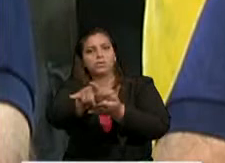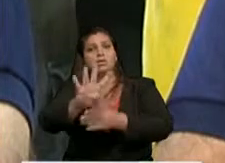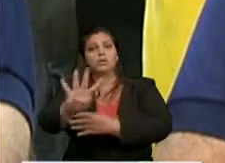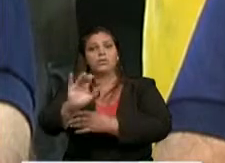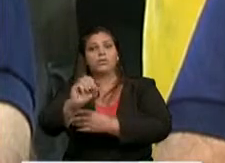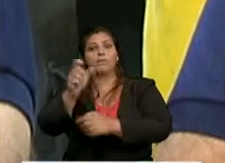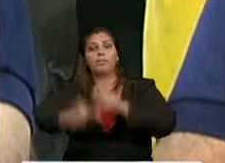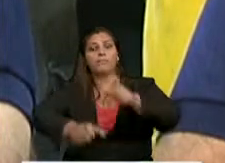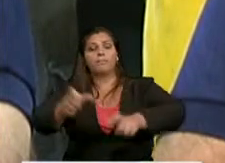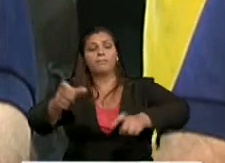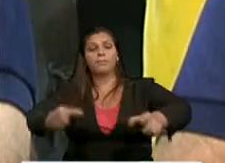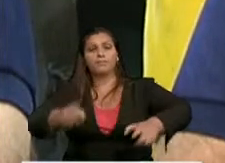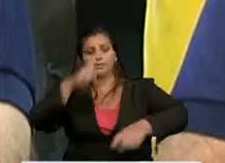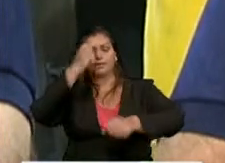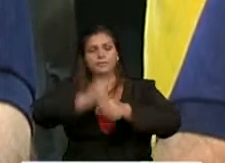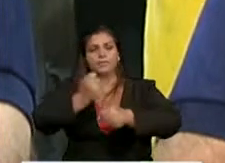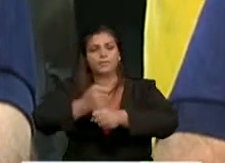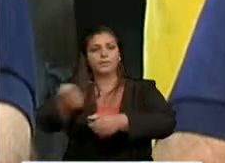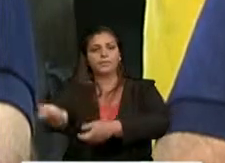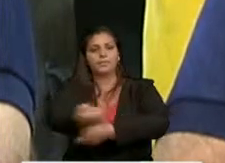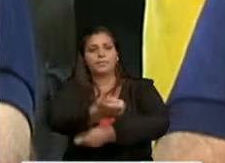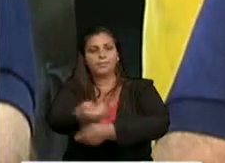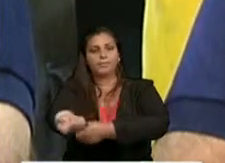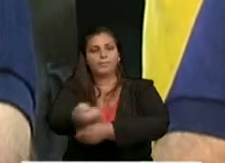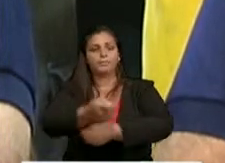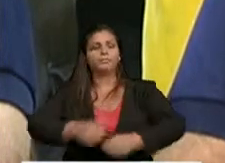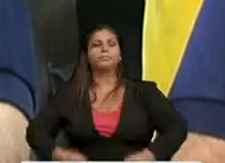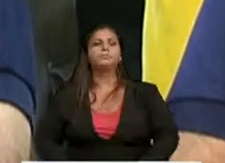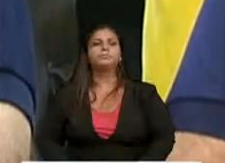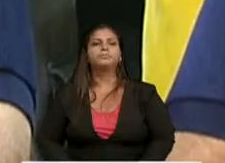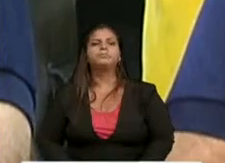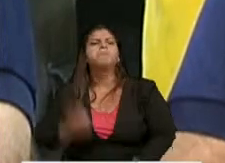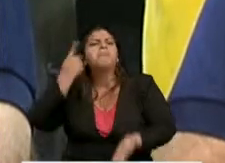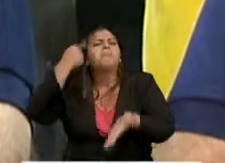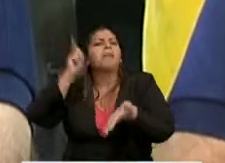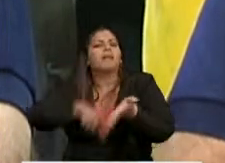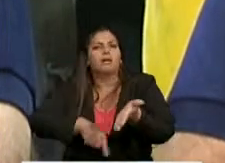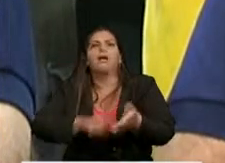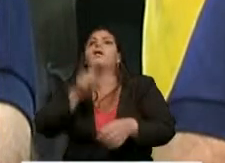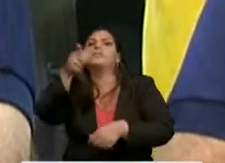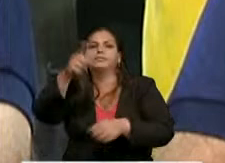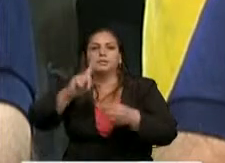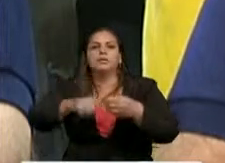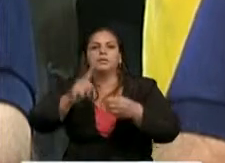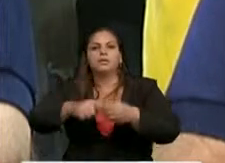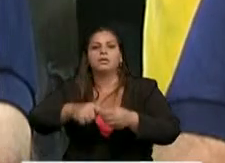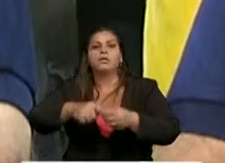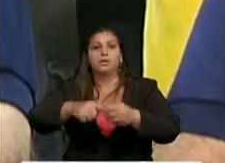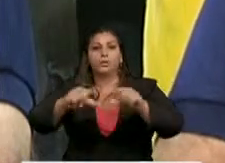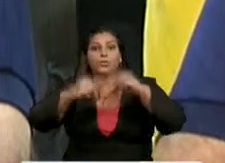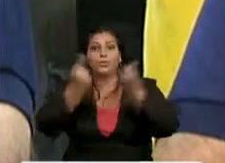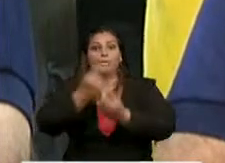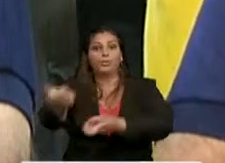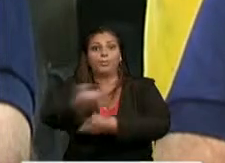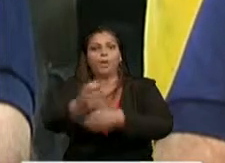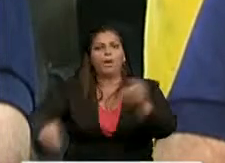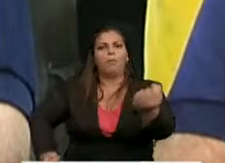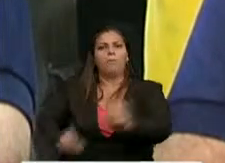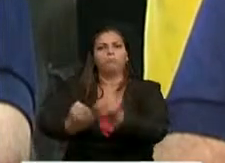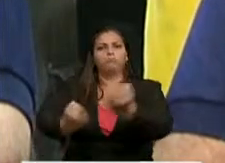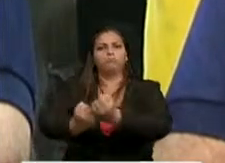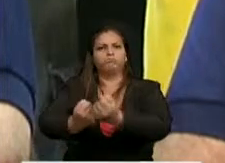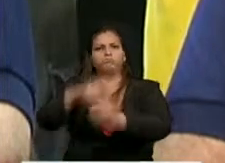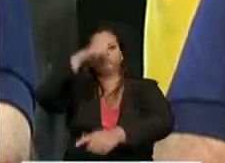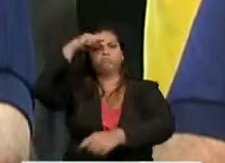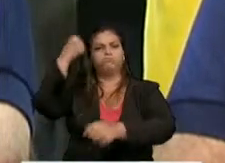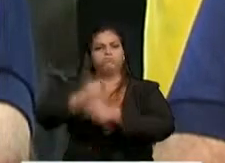40 bomberos de la institución para unirse al contingente de respuesta al incendio